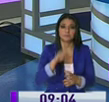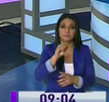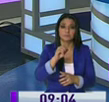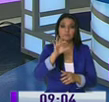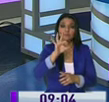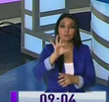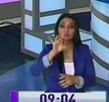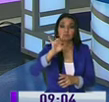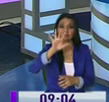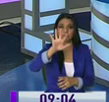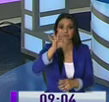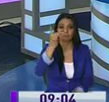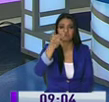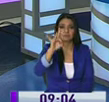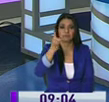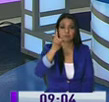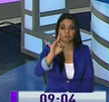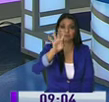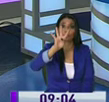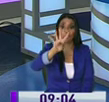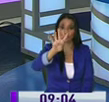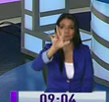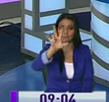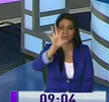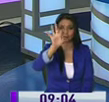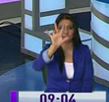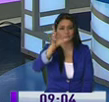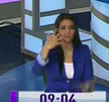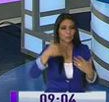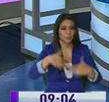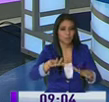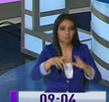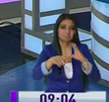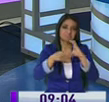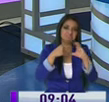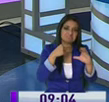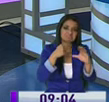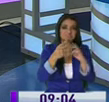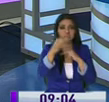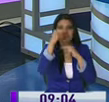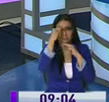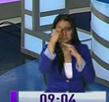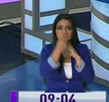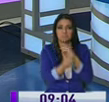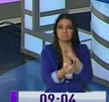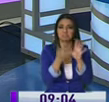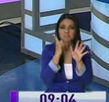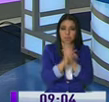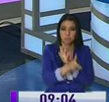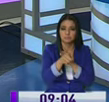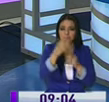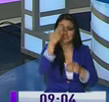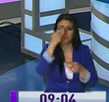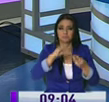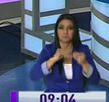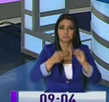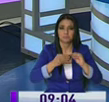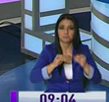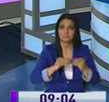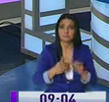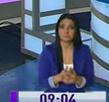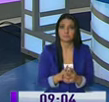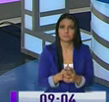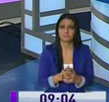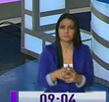85 18 43 93 para cualquier novedad cualquier denuncia y ya saben este lo que este título es tan raro es un momento